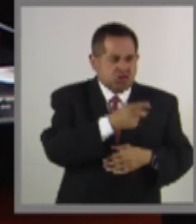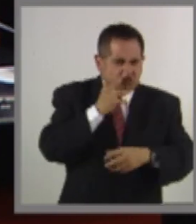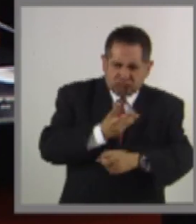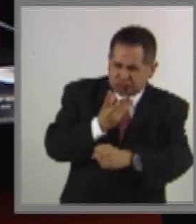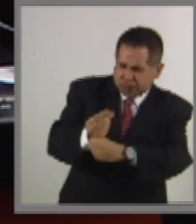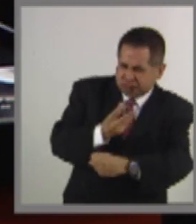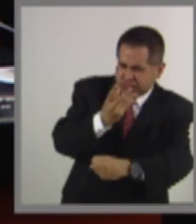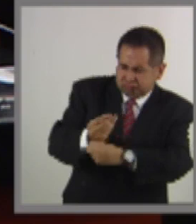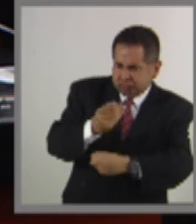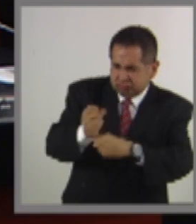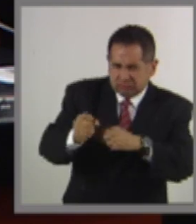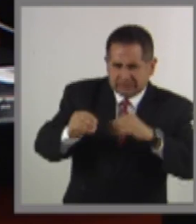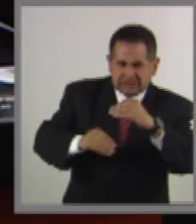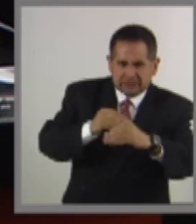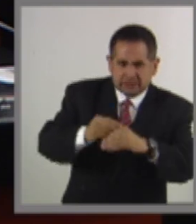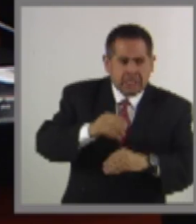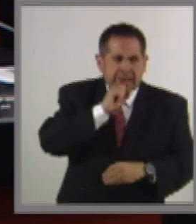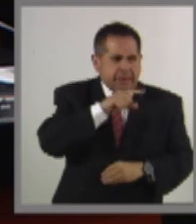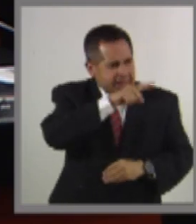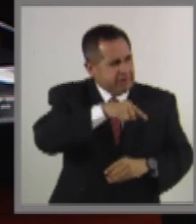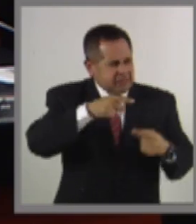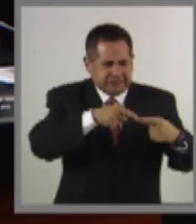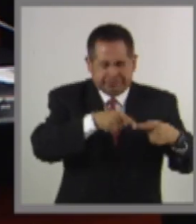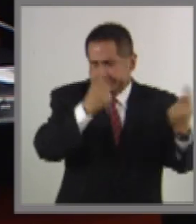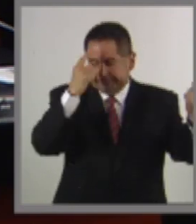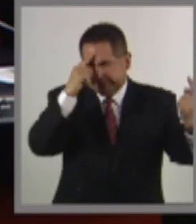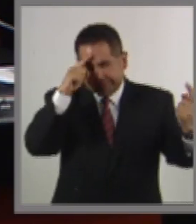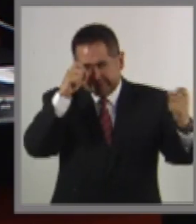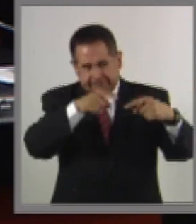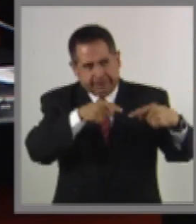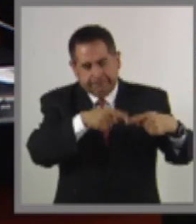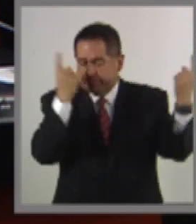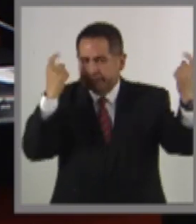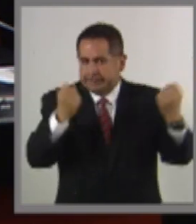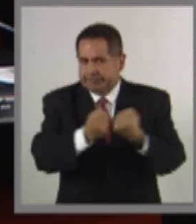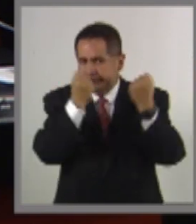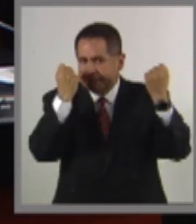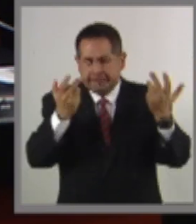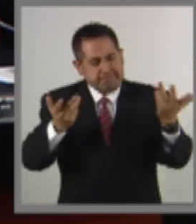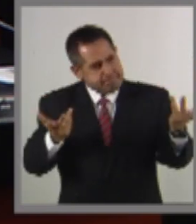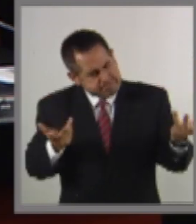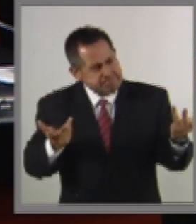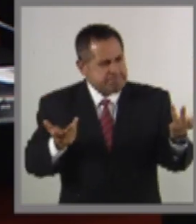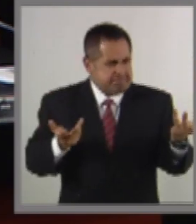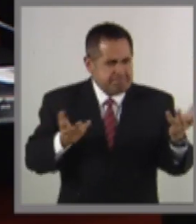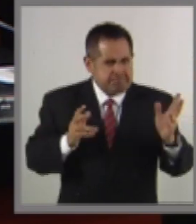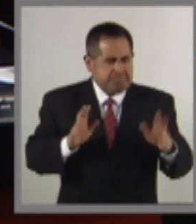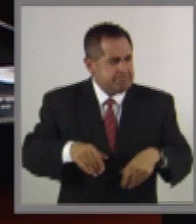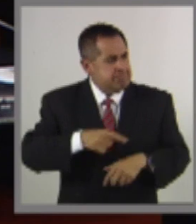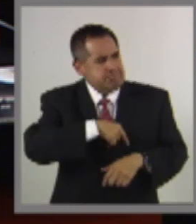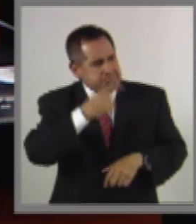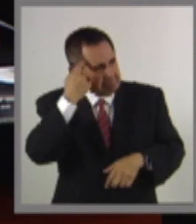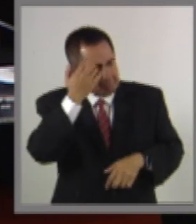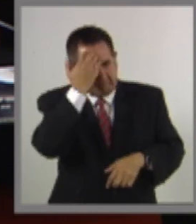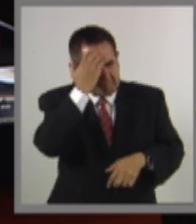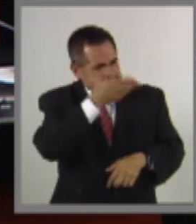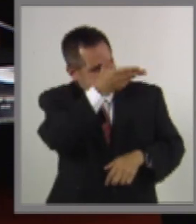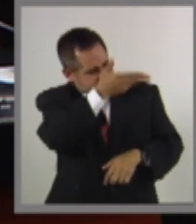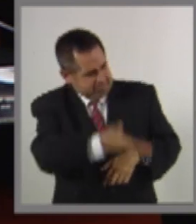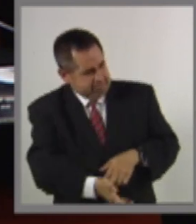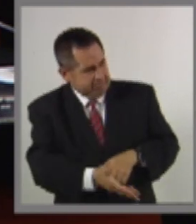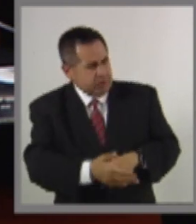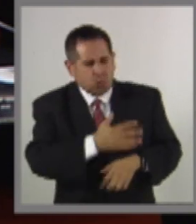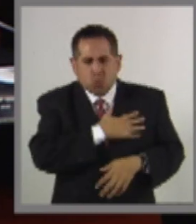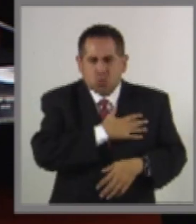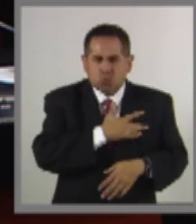también, por qué no decirlo, en las grandes diferencias que hemos tenido, conocimos al hombre, al ser